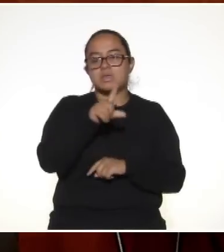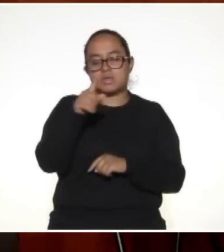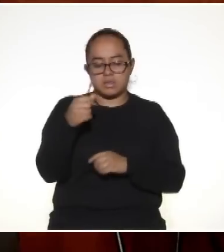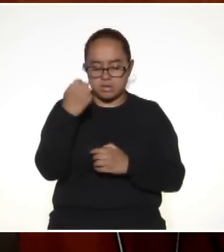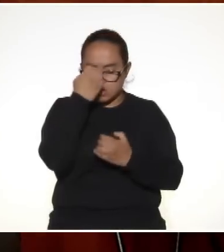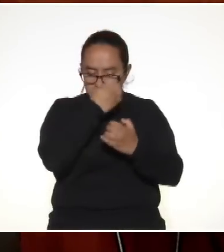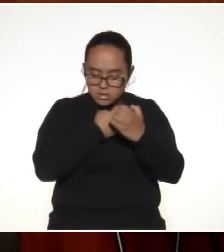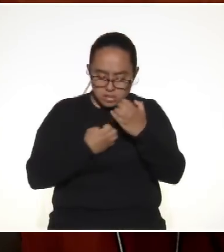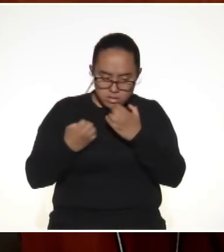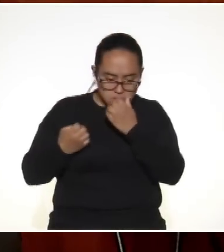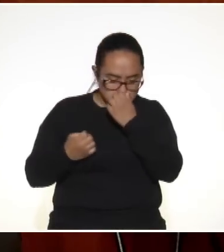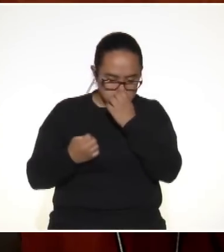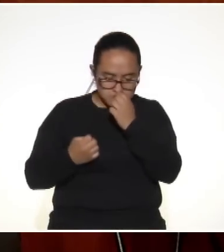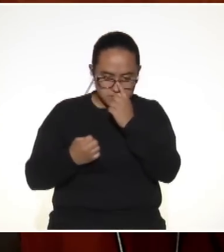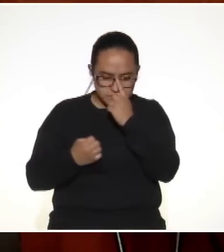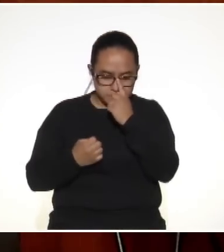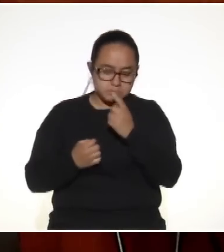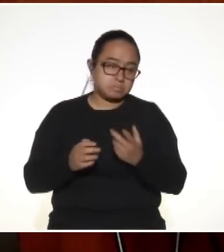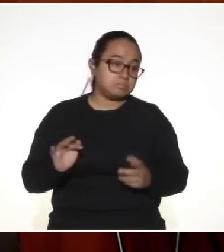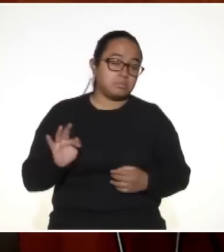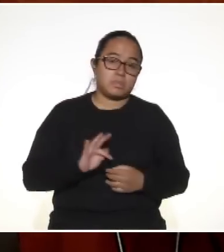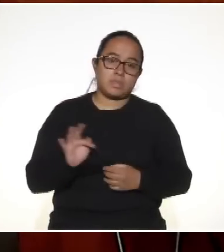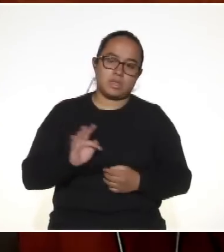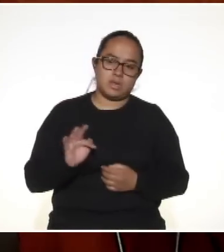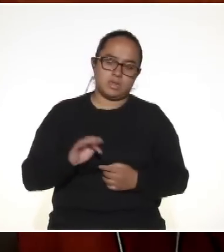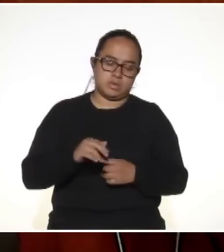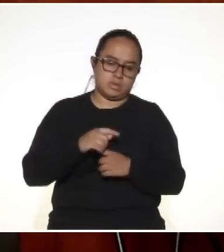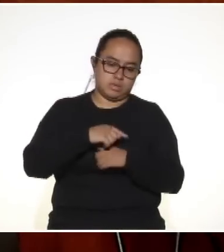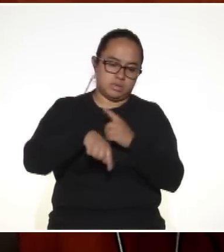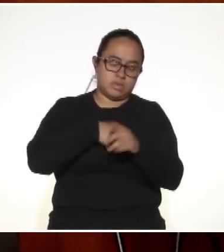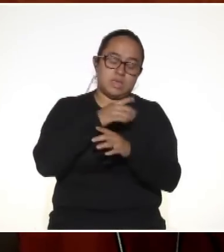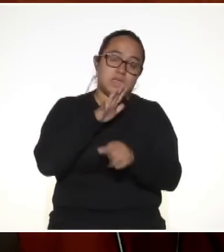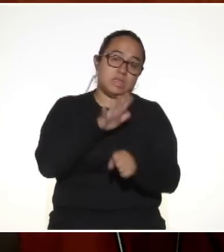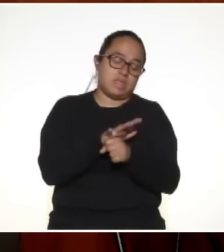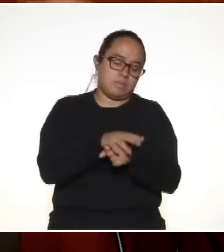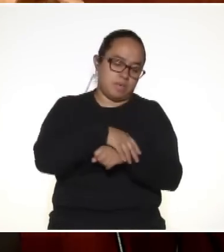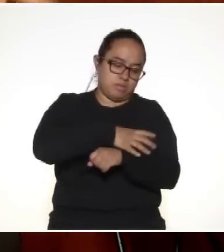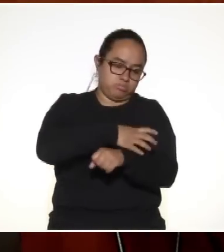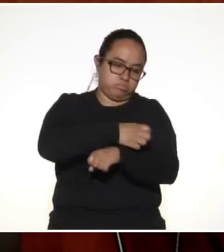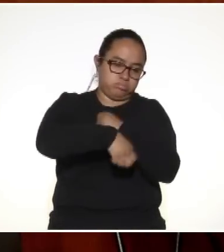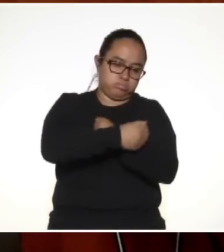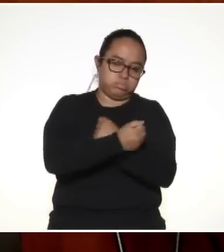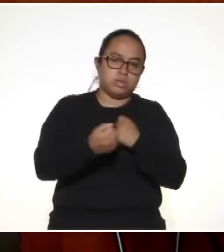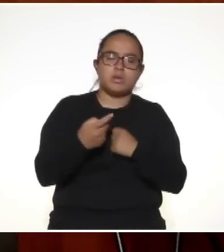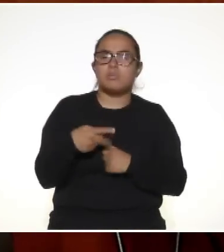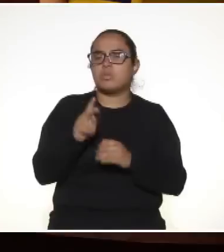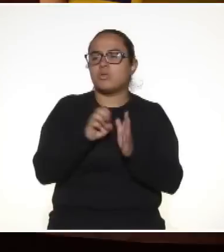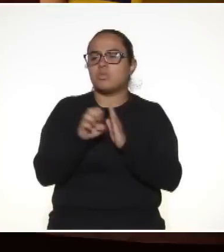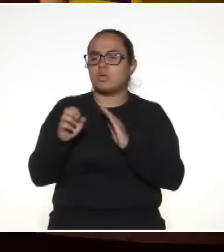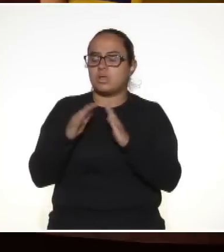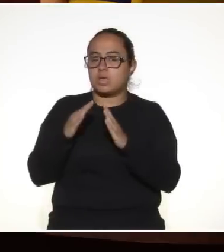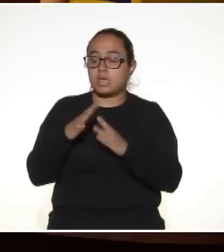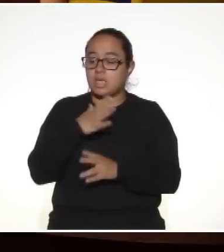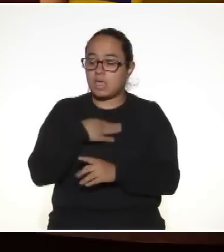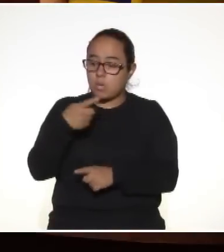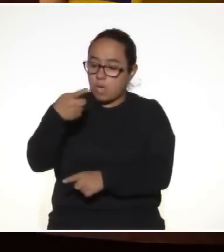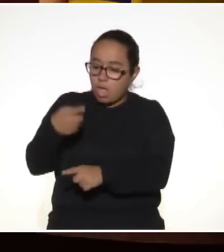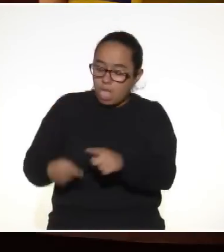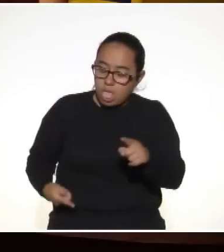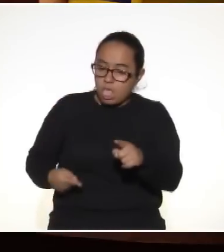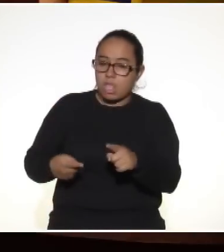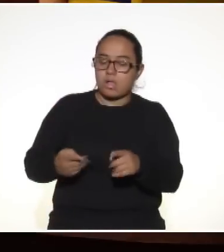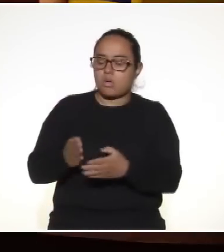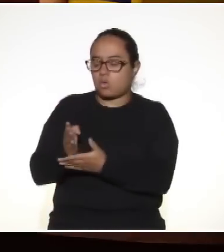valorar ya sea el torniquete, y ese sería tema aparte. Pero si estás en tu casa y ves que tu hijo se corta con un cuchillo,